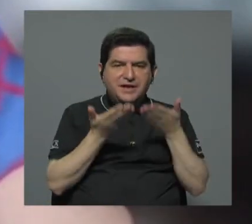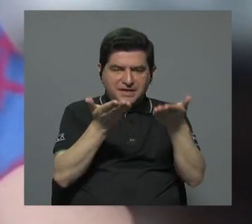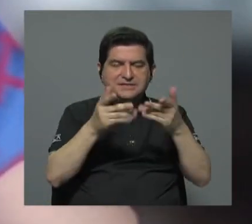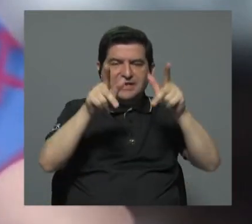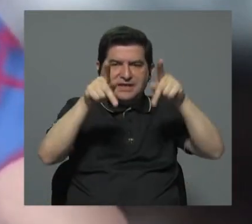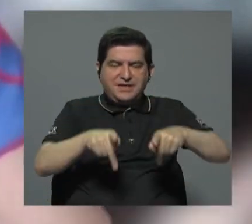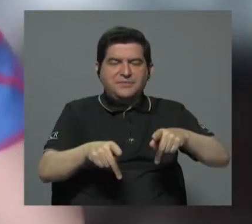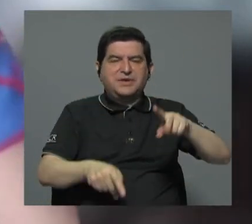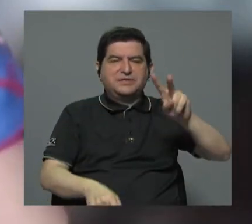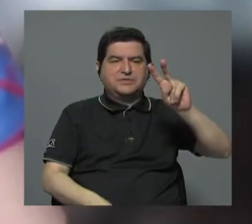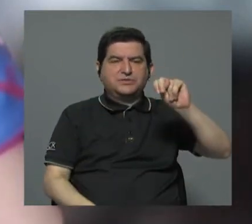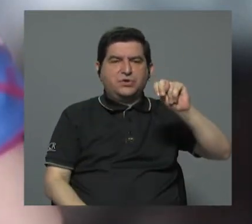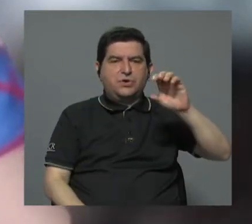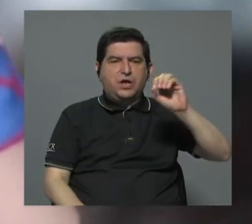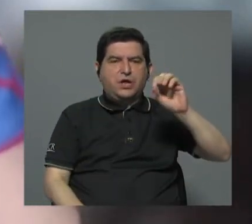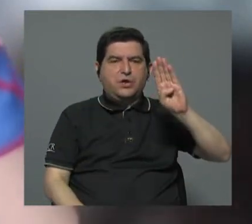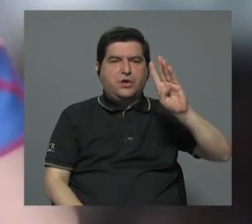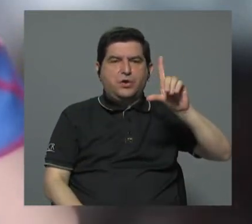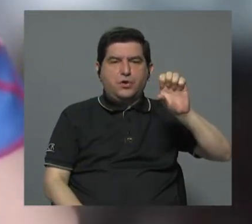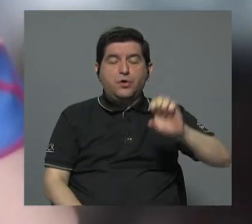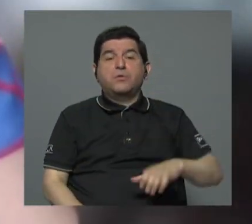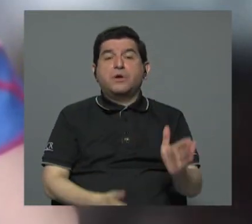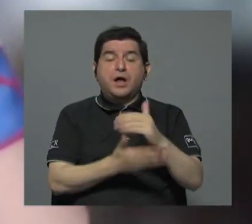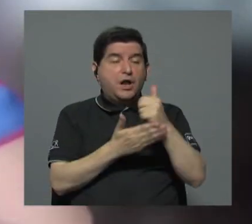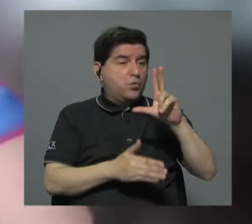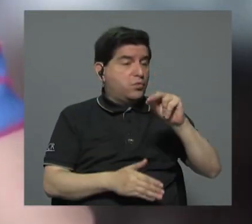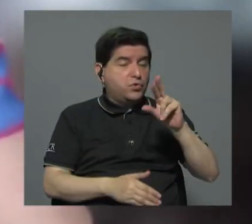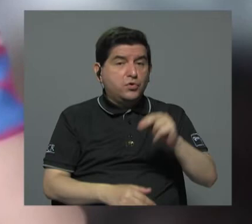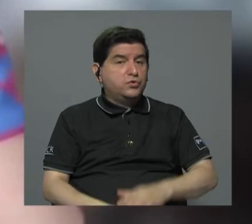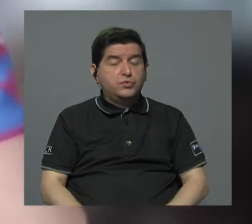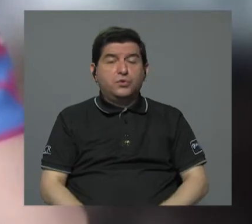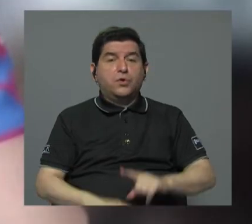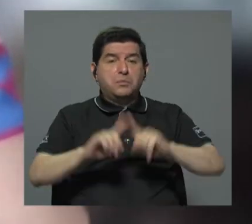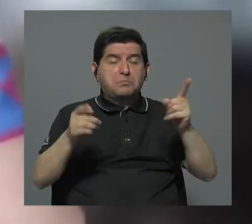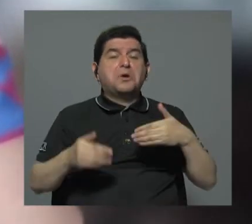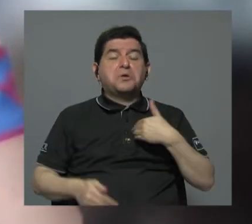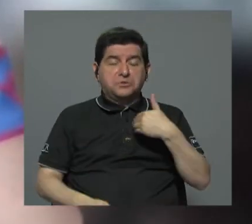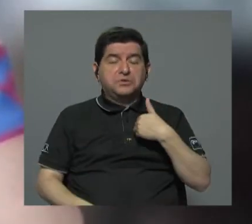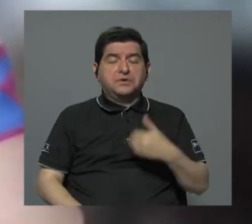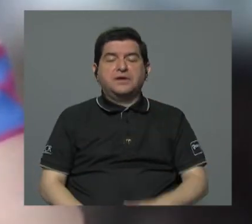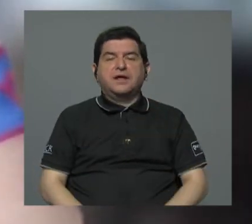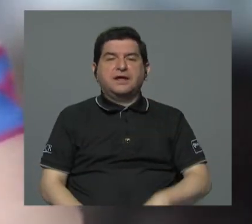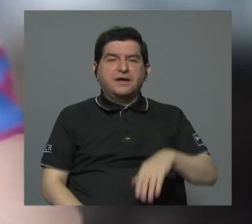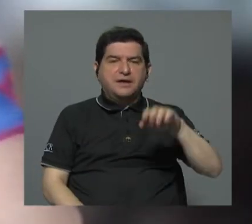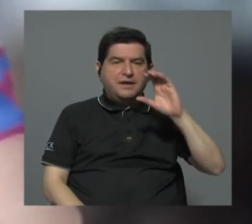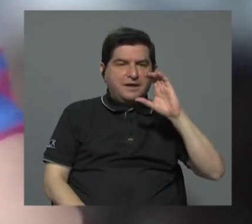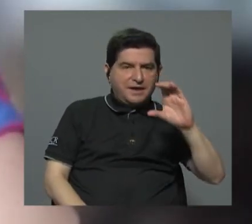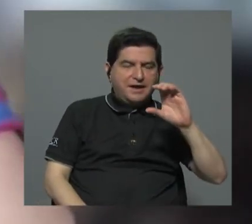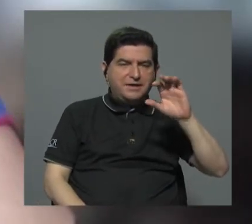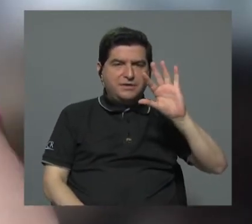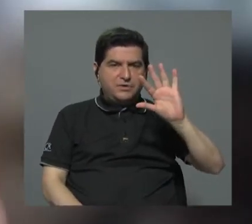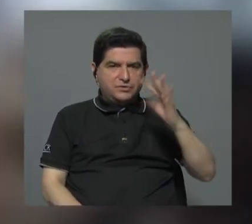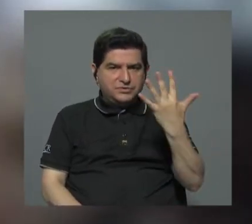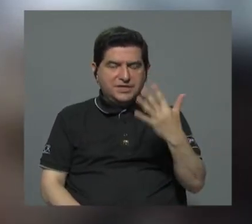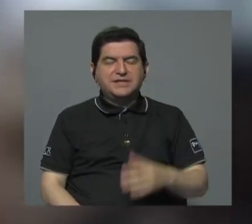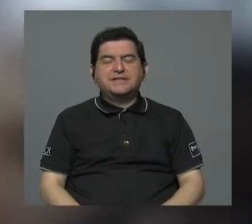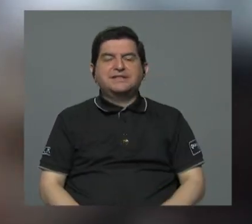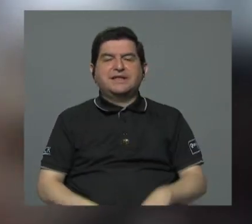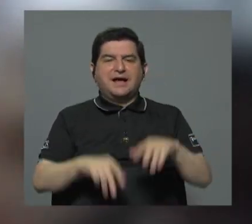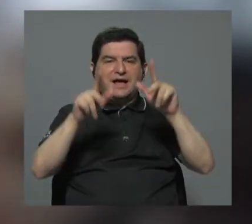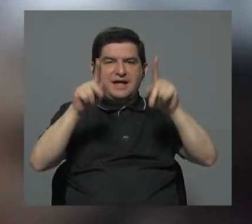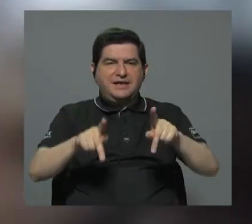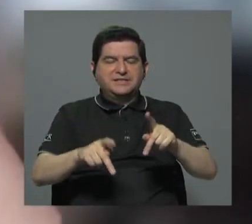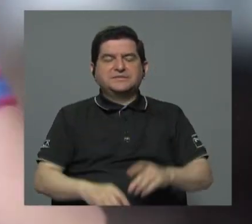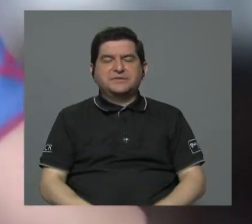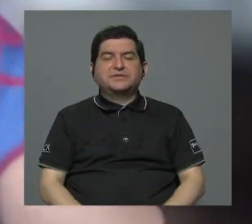noble. Muchos conquistadores no lo eran y recibieron sus armas. Entonces, lo que, bueno, Carlos V favorece es a la nobleza adquirida, la que se